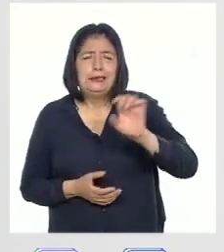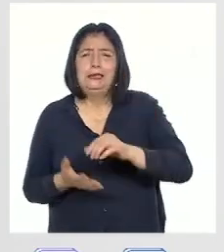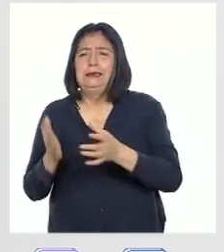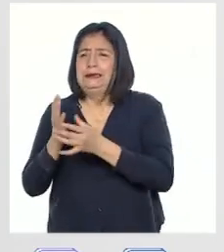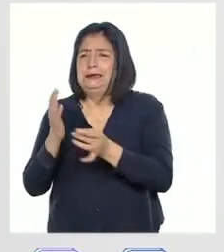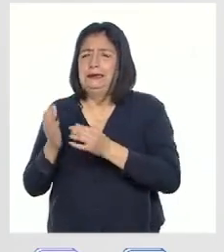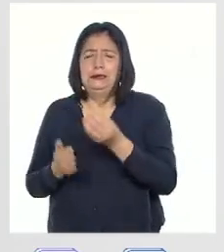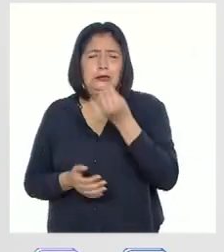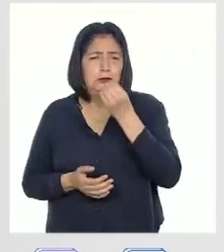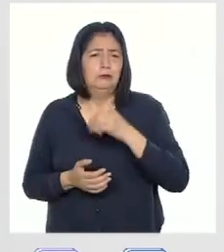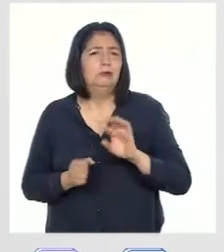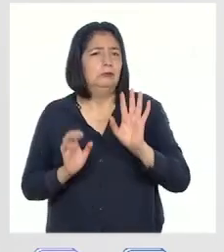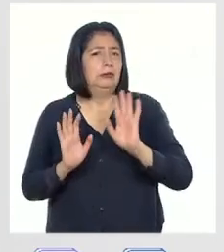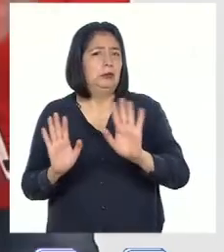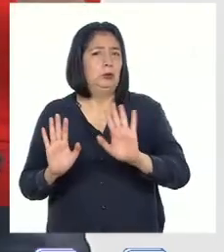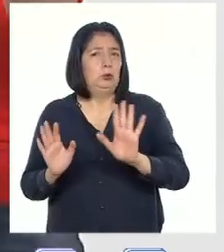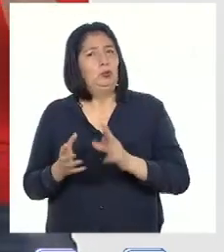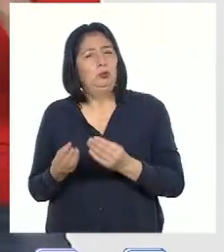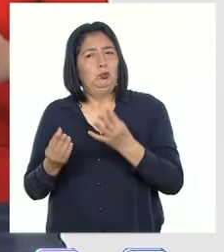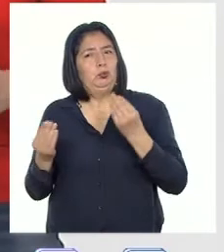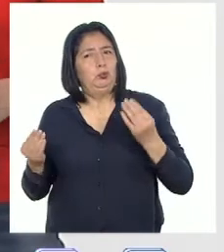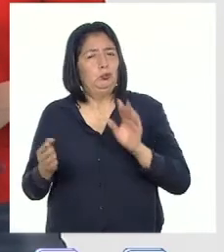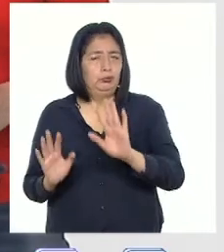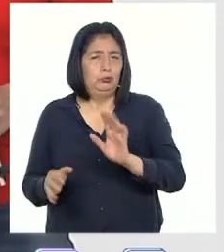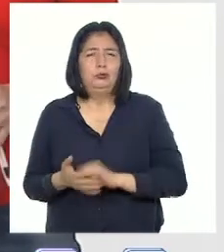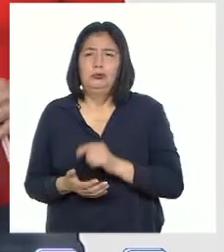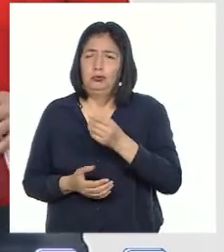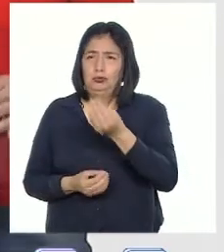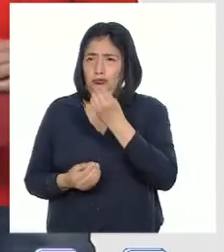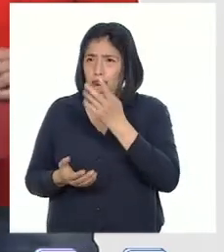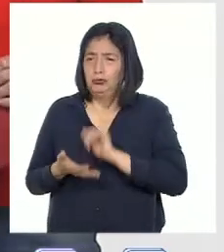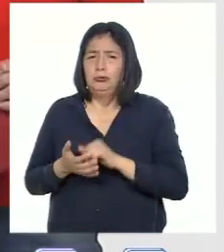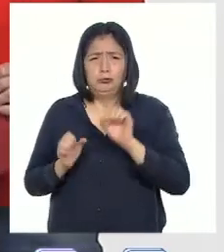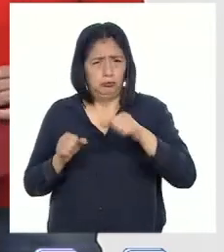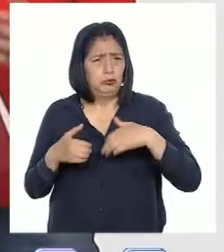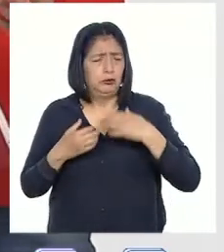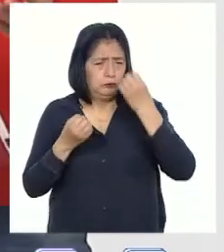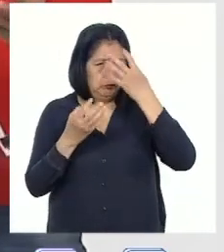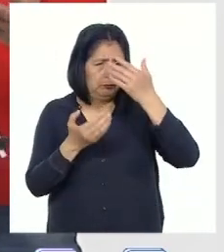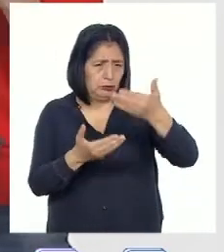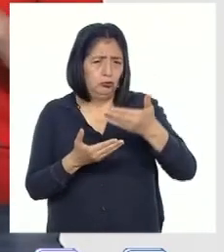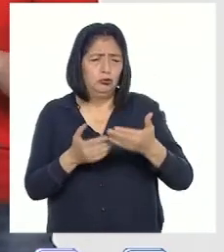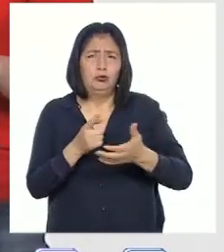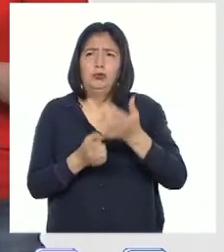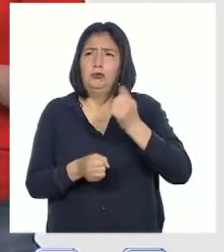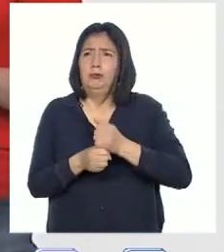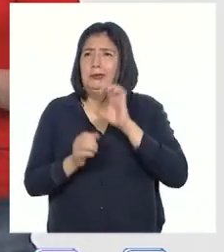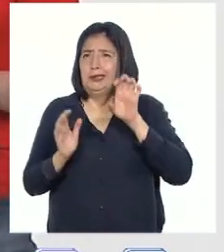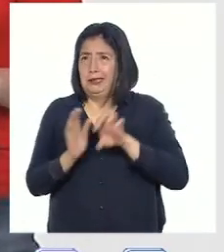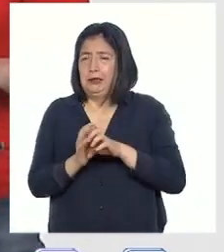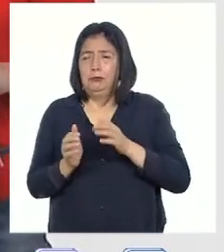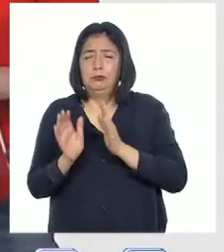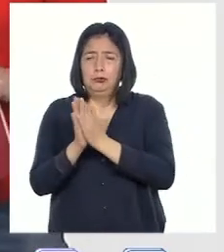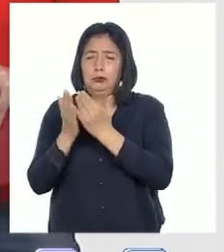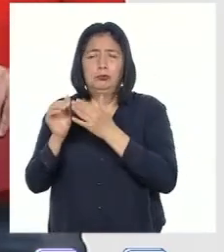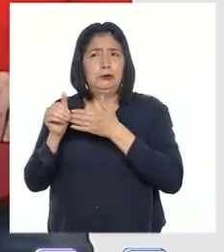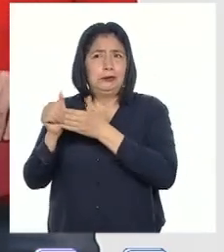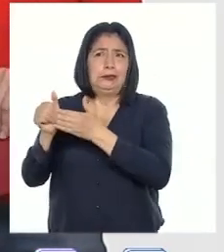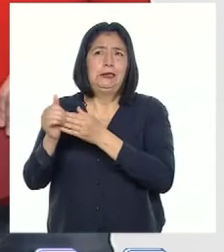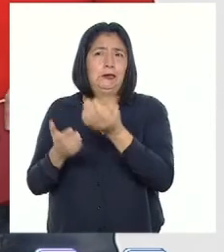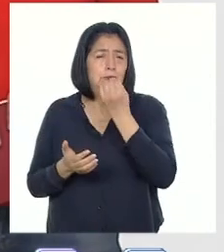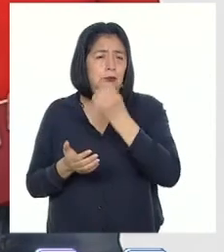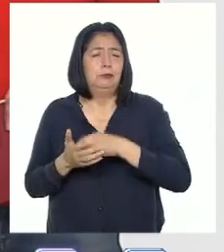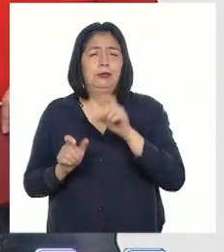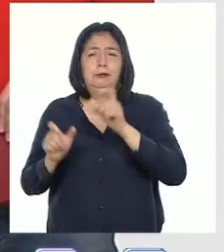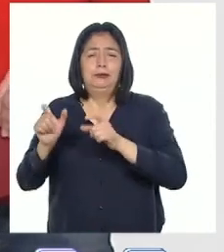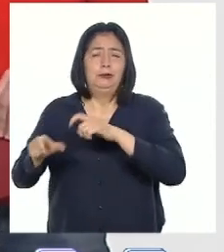las comidas para así evitar excesos. Pueden obtener esta información de fuentes confiables, como por ejemplo el documento Guías Alimentarias para